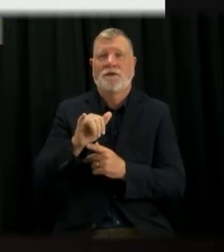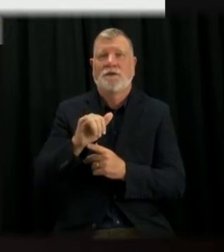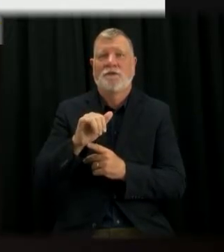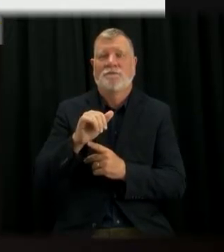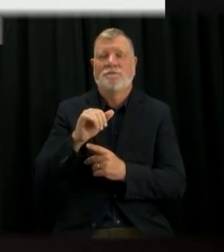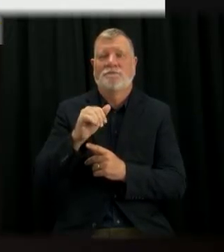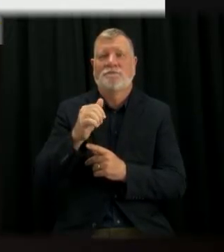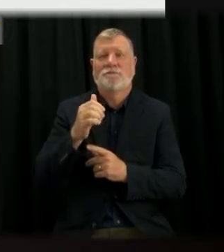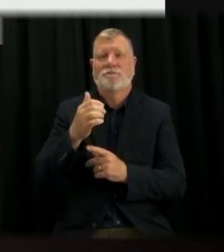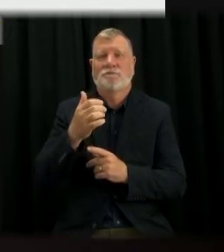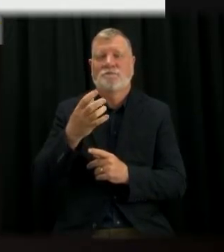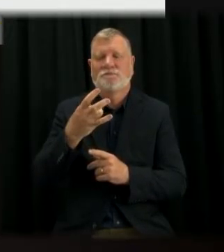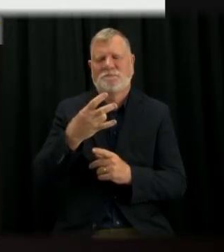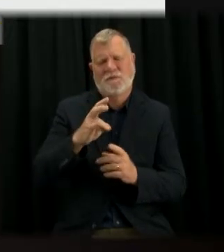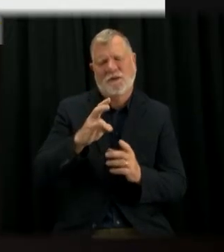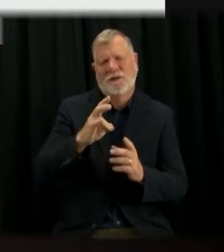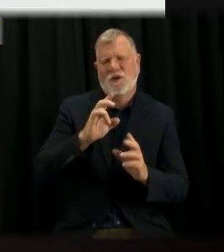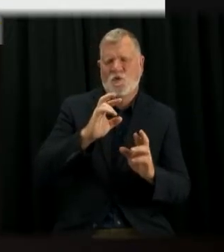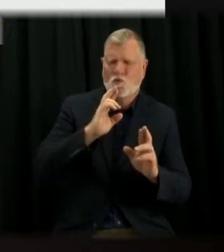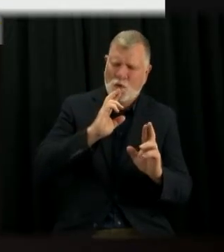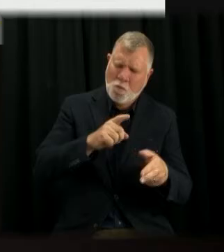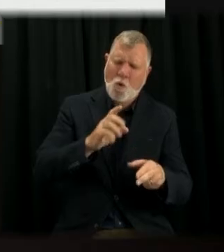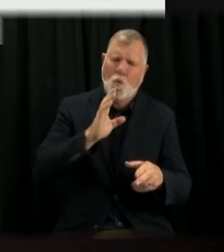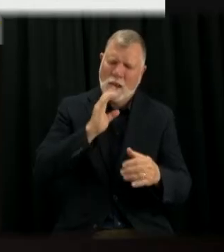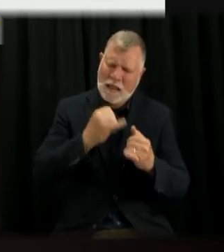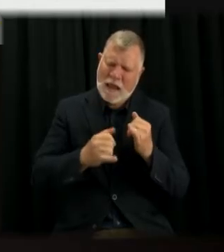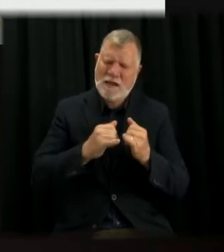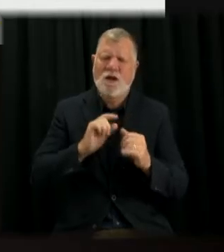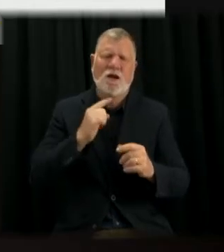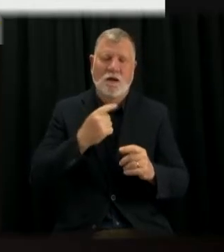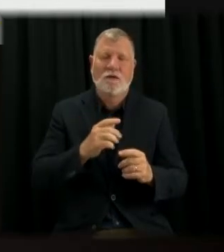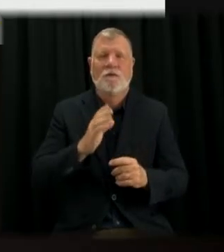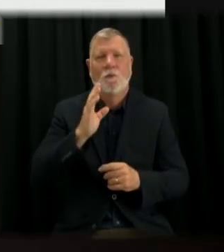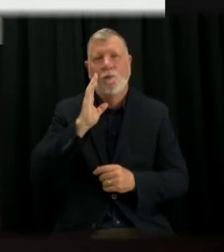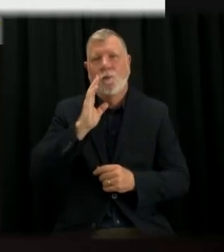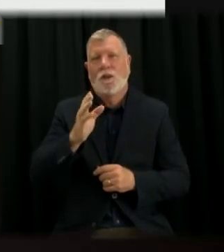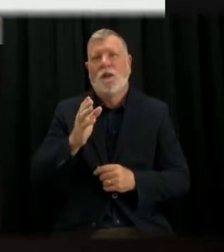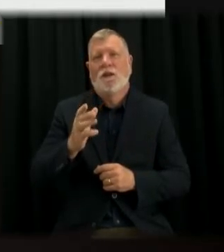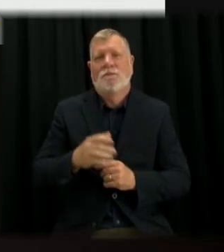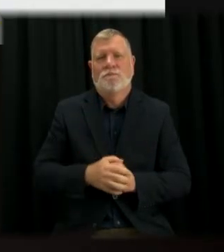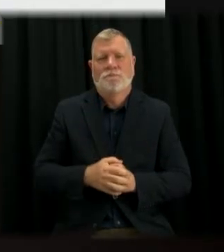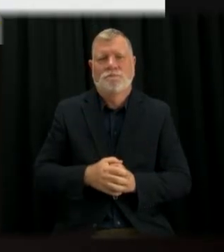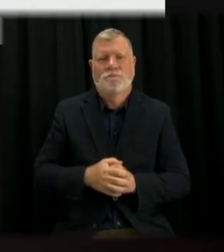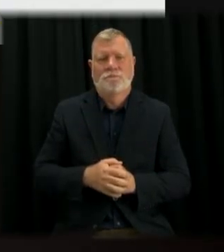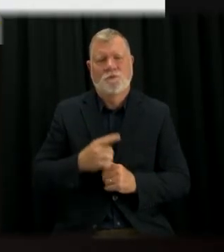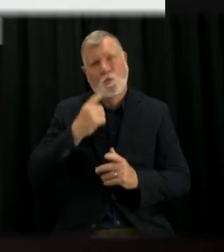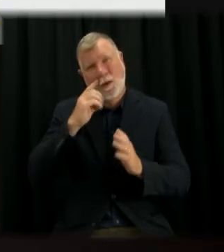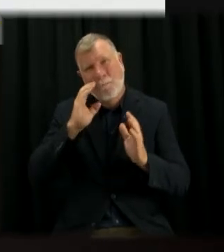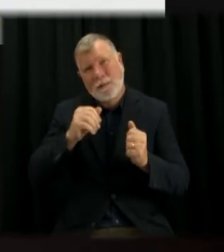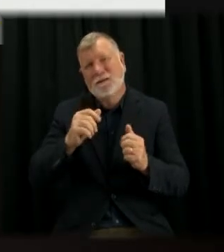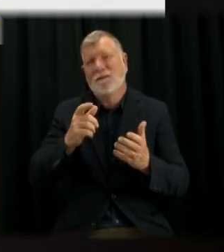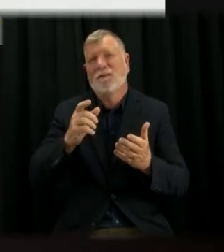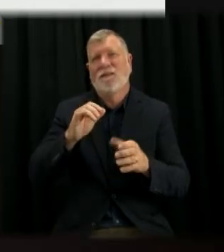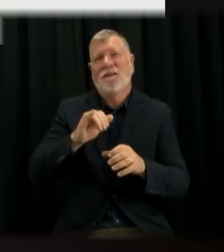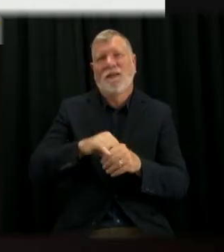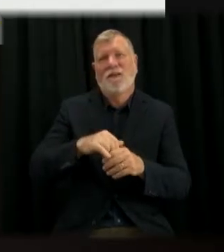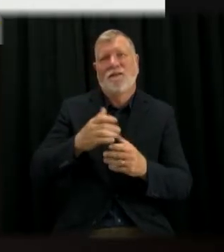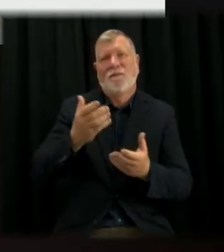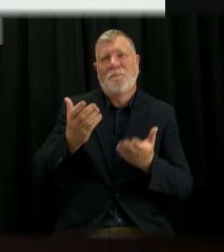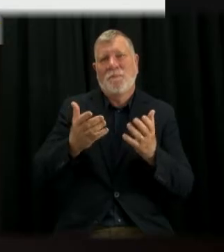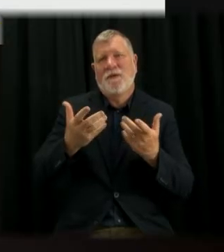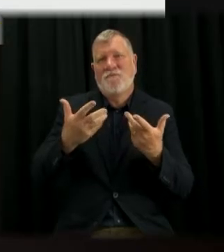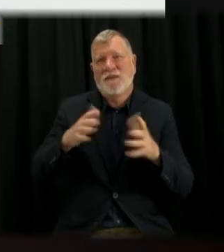de GASPI será cerca del final de agosto, y las unidades componentes